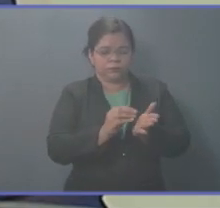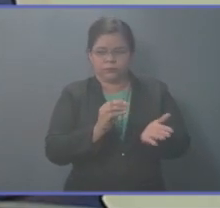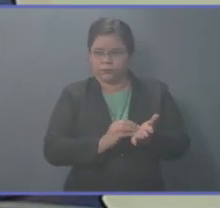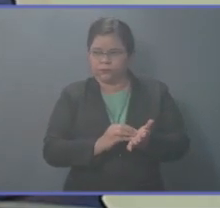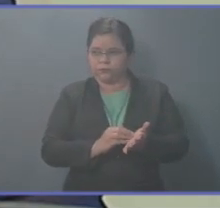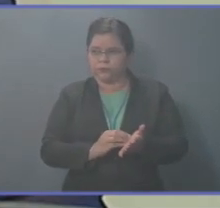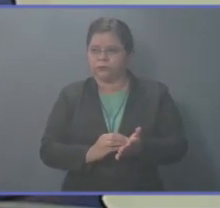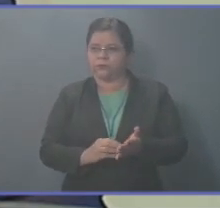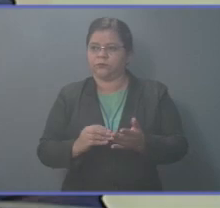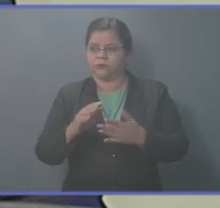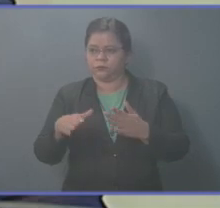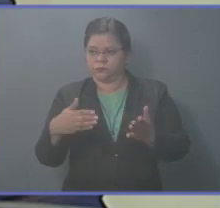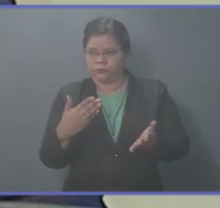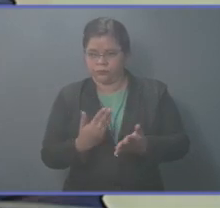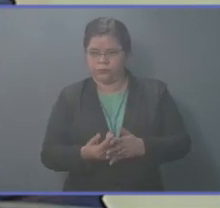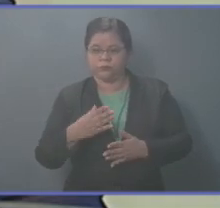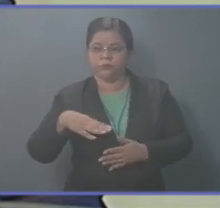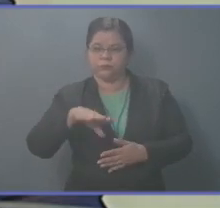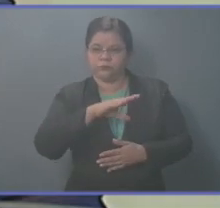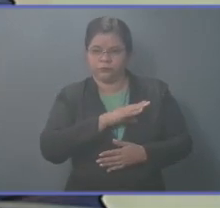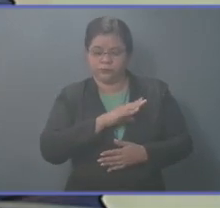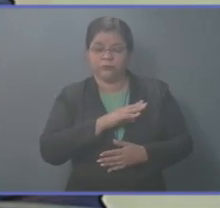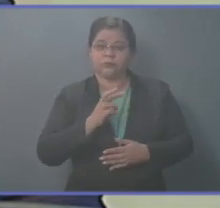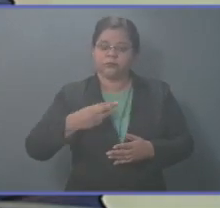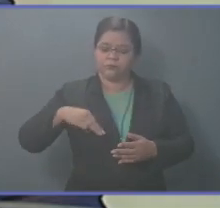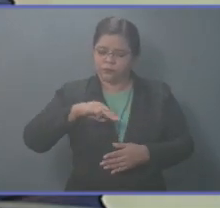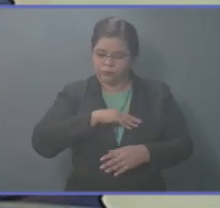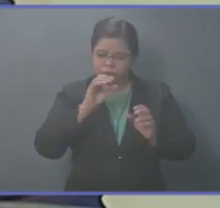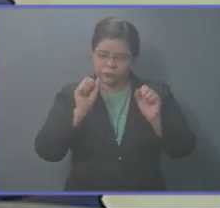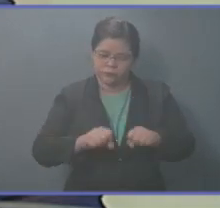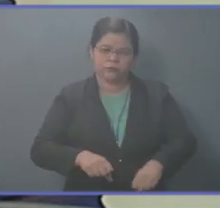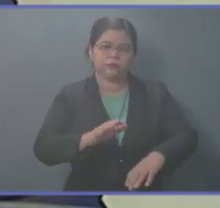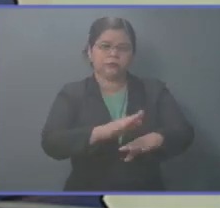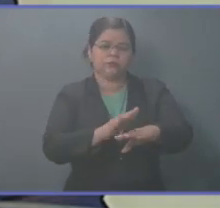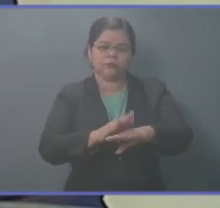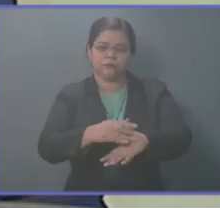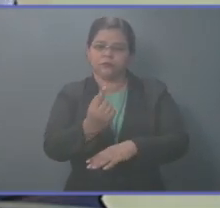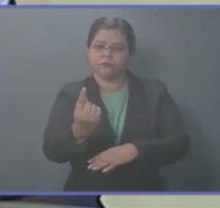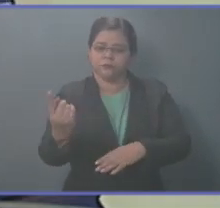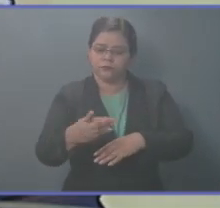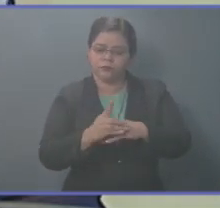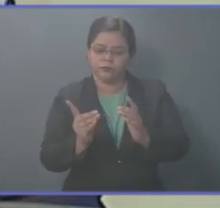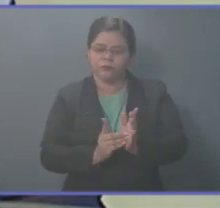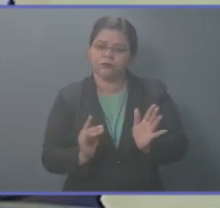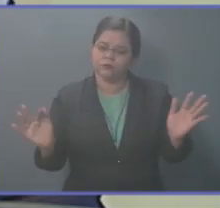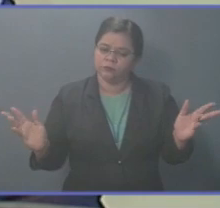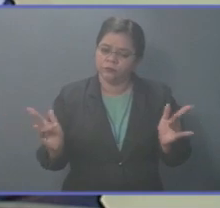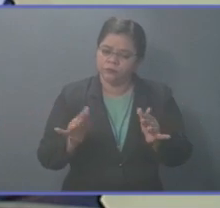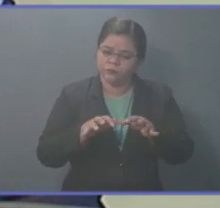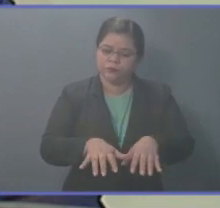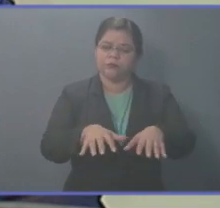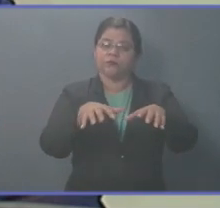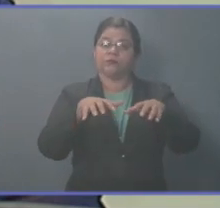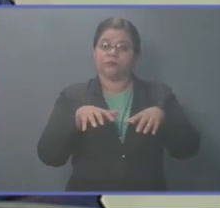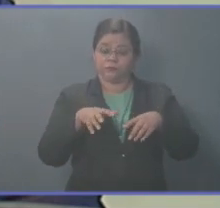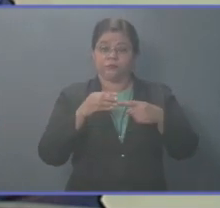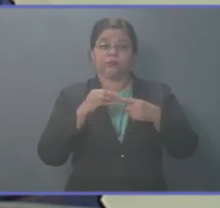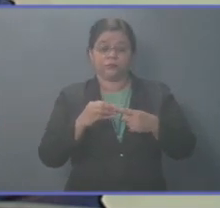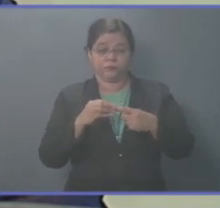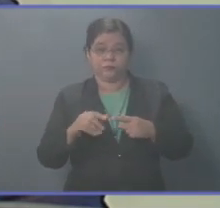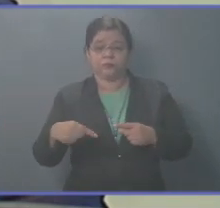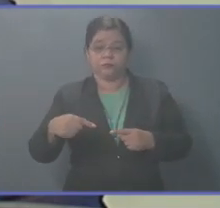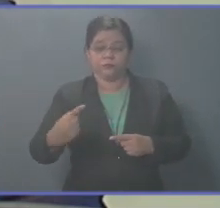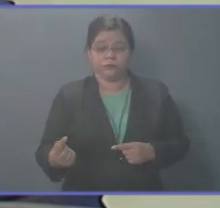él para que el Consejo de Ministros pueda convocar extraordinariamente a la Asamblea Legislativa cuando